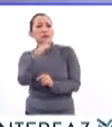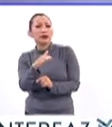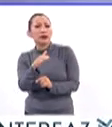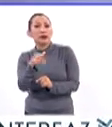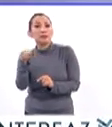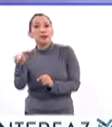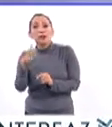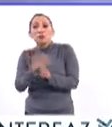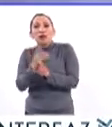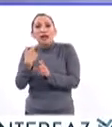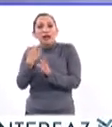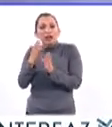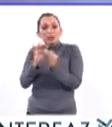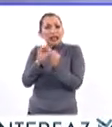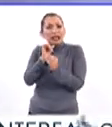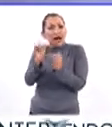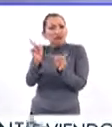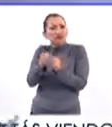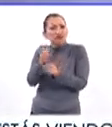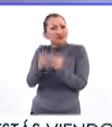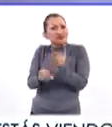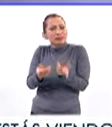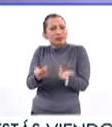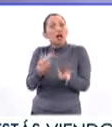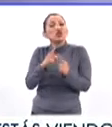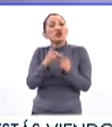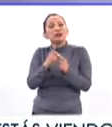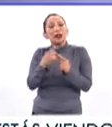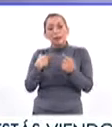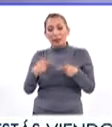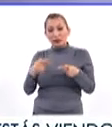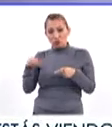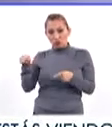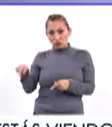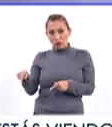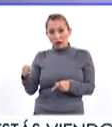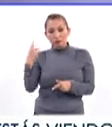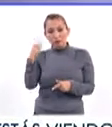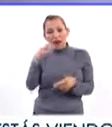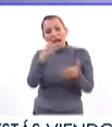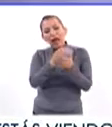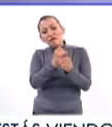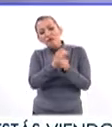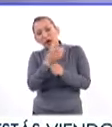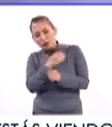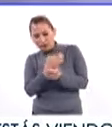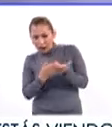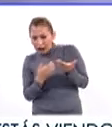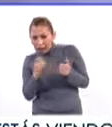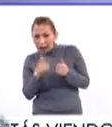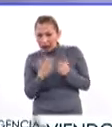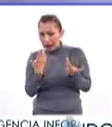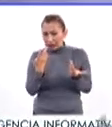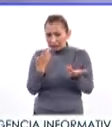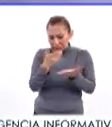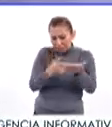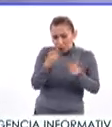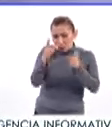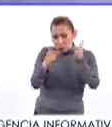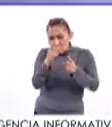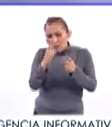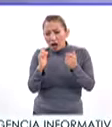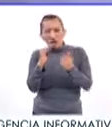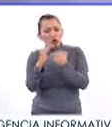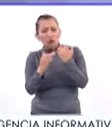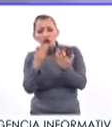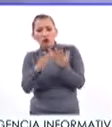las consecuencias de no vacunarse, ¿no? ¿A dónde pueden recurrir las personas para informarse si tienen alguna duda, ¿no?